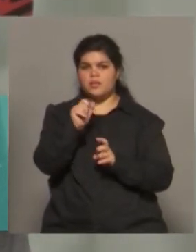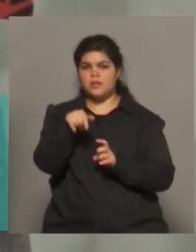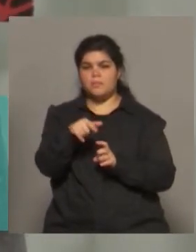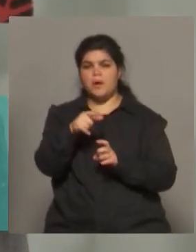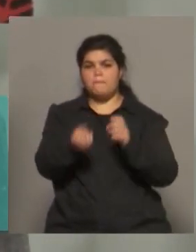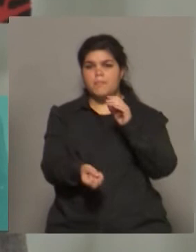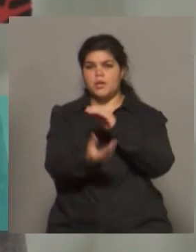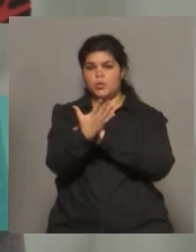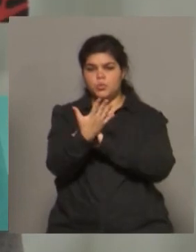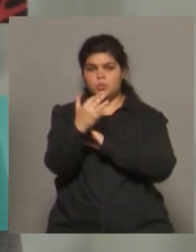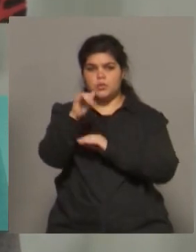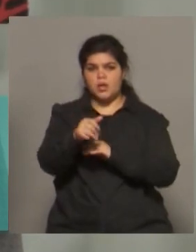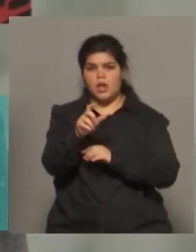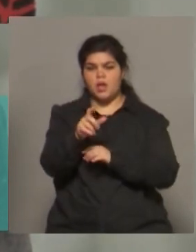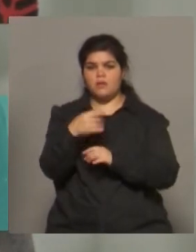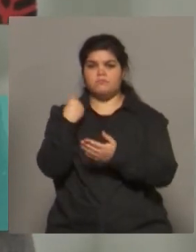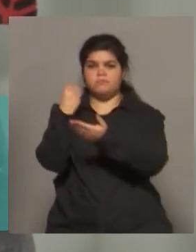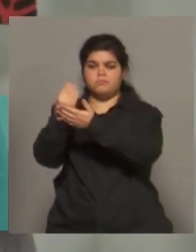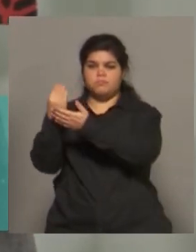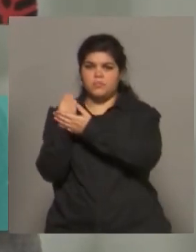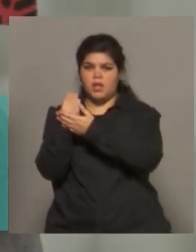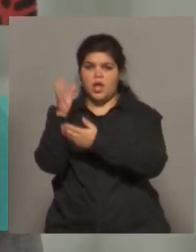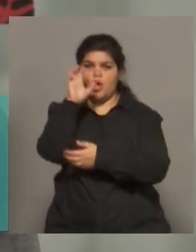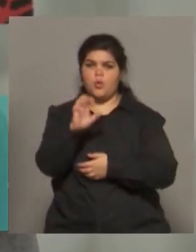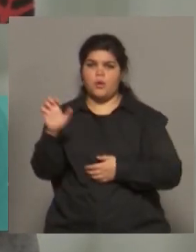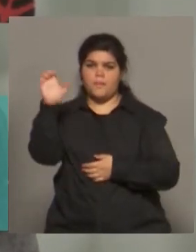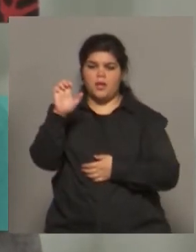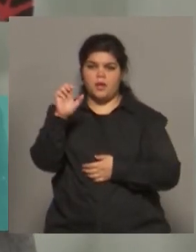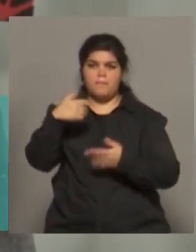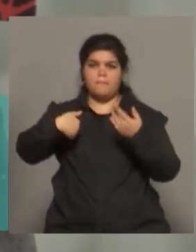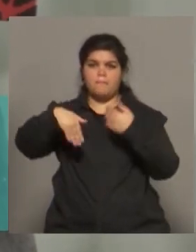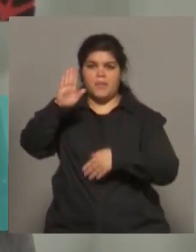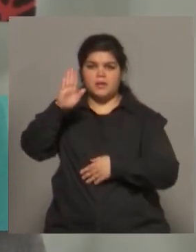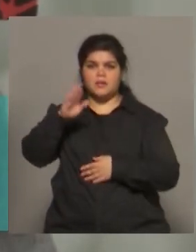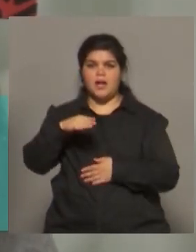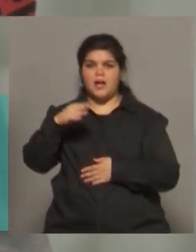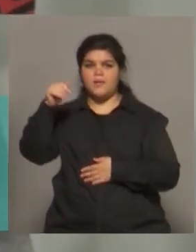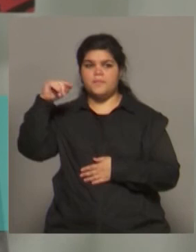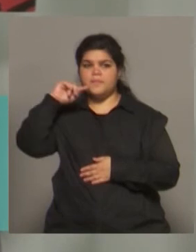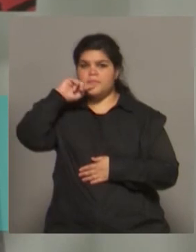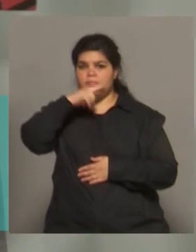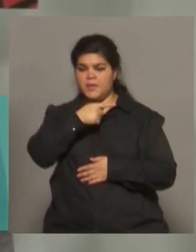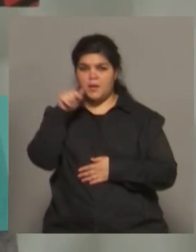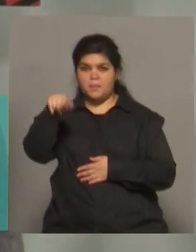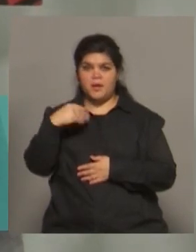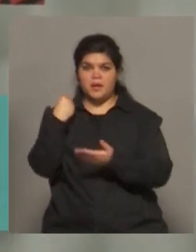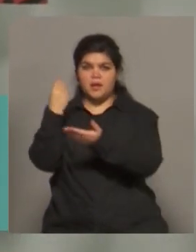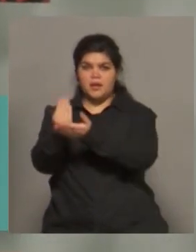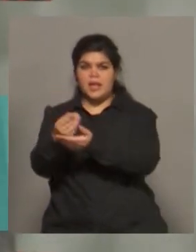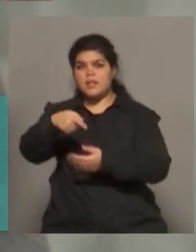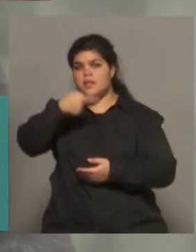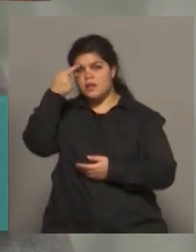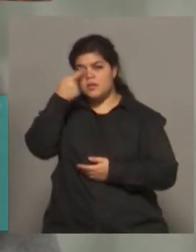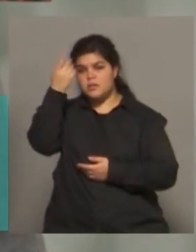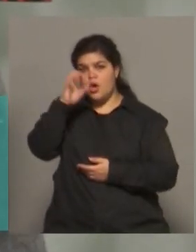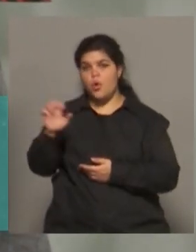Los principales líderes europeos, la más importante de ellas, Angela Merkel, en tanto, si se quiere, vocera de los intereses de Europa,